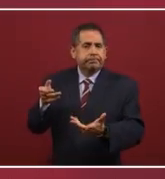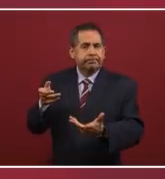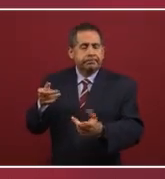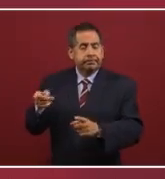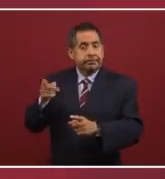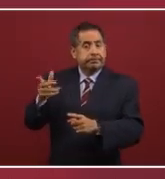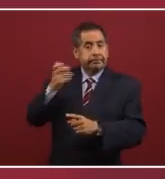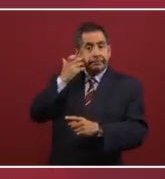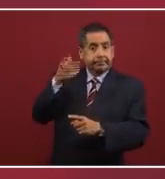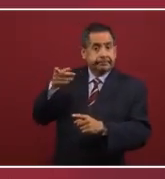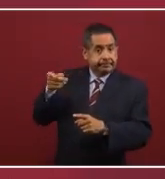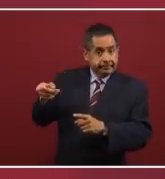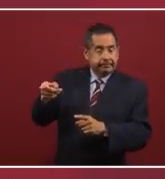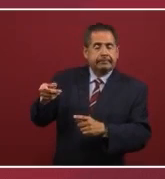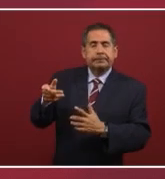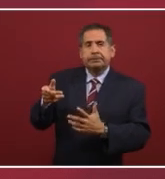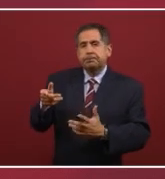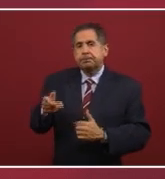busca